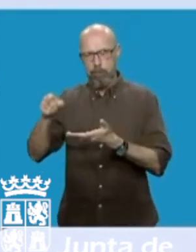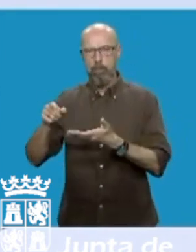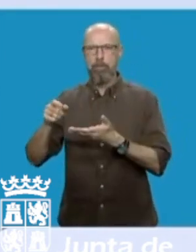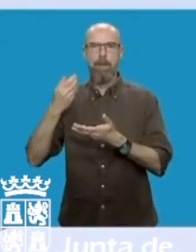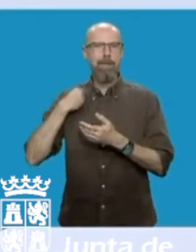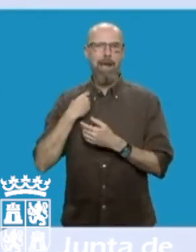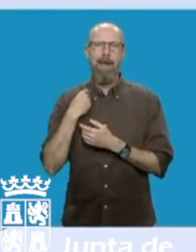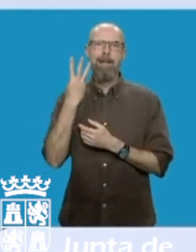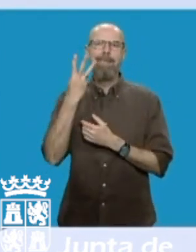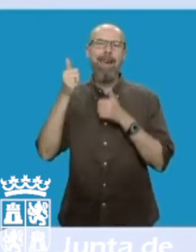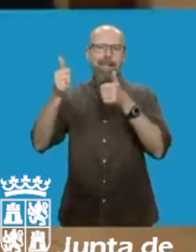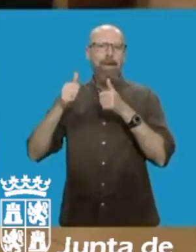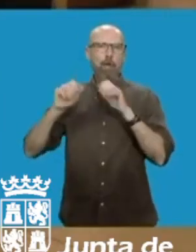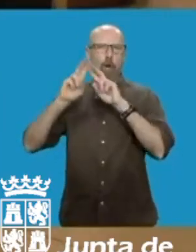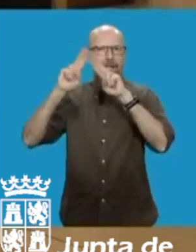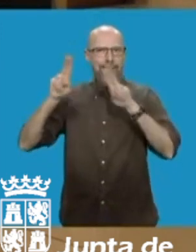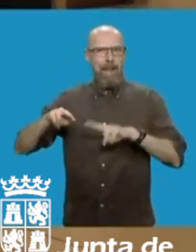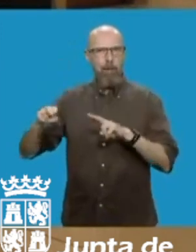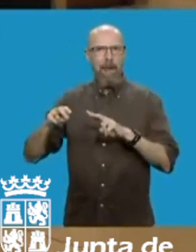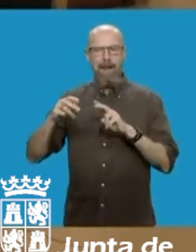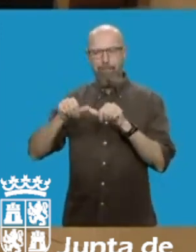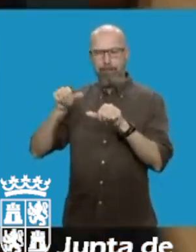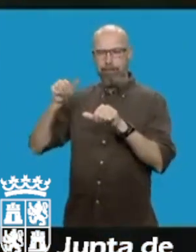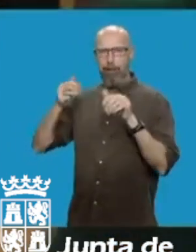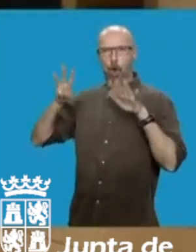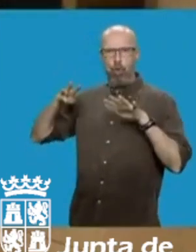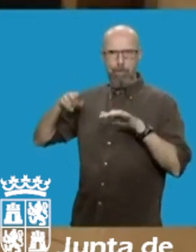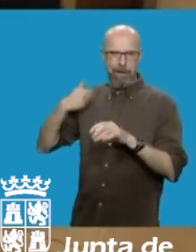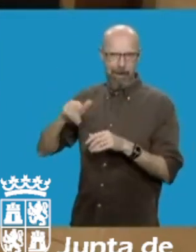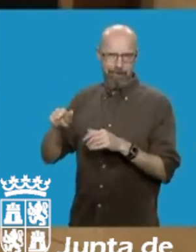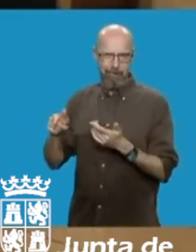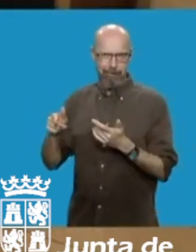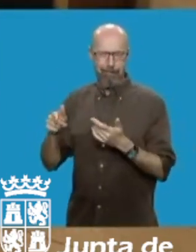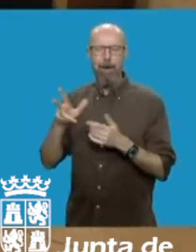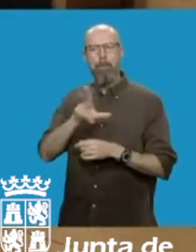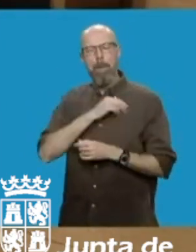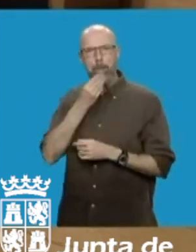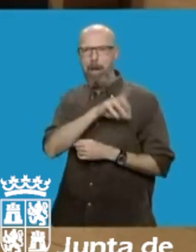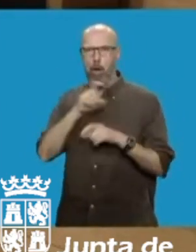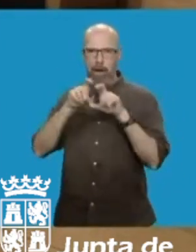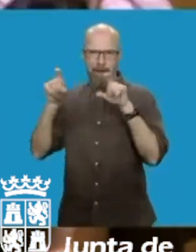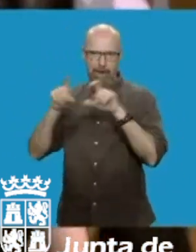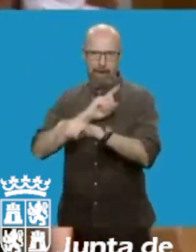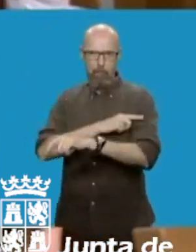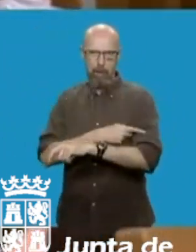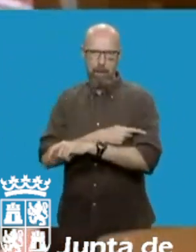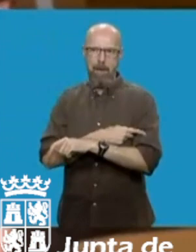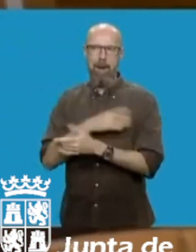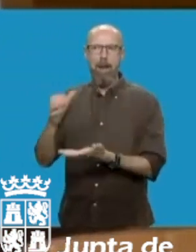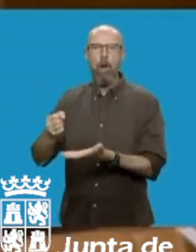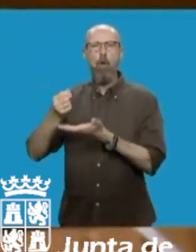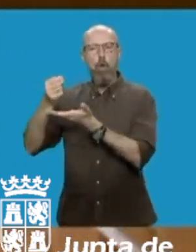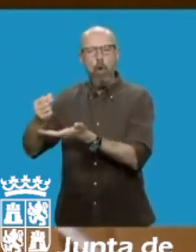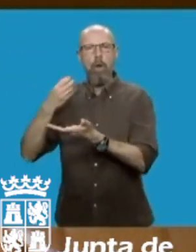3 títulos internacionales en los últimos 8 meses. Premio a la mejor entidad deportiva lo recoge su director deportivo, don Albano